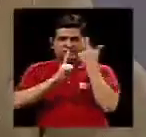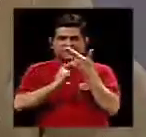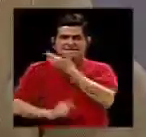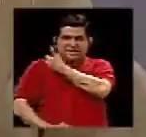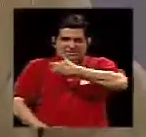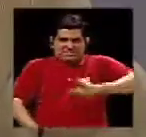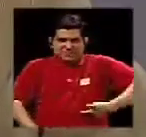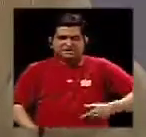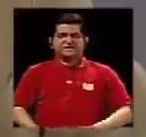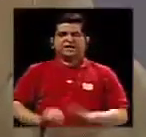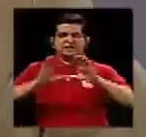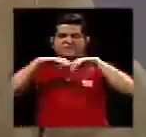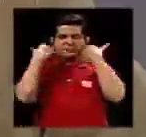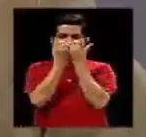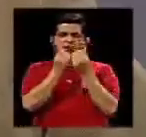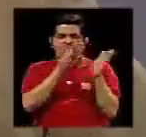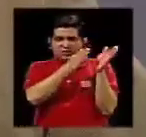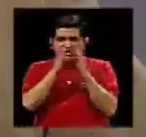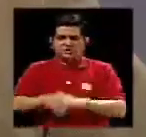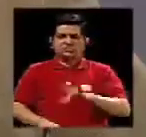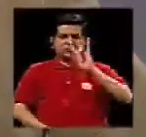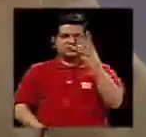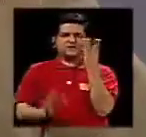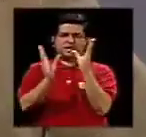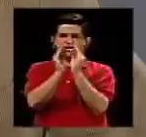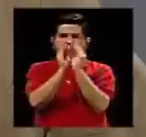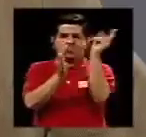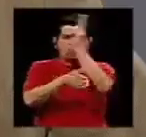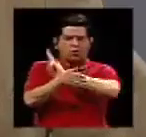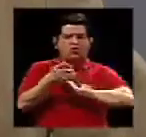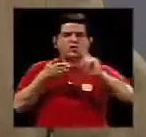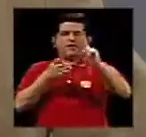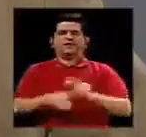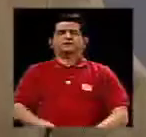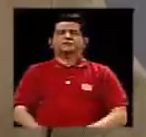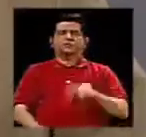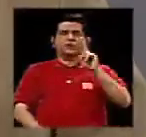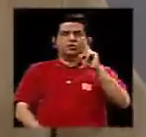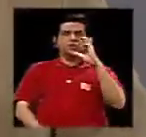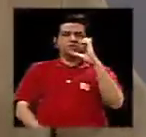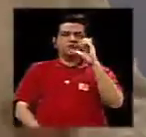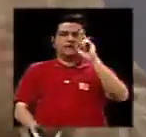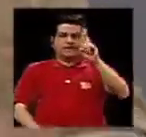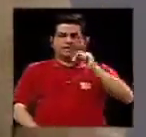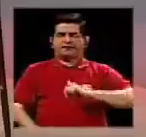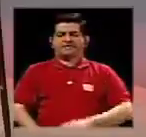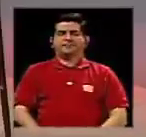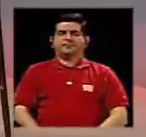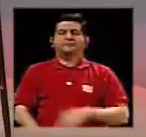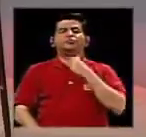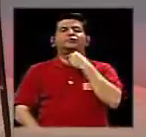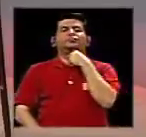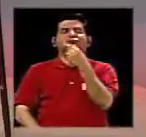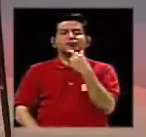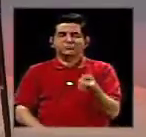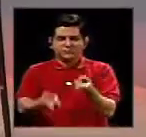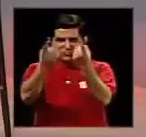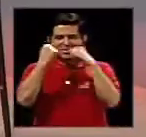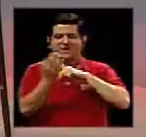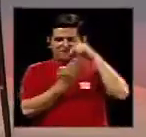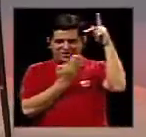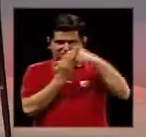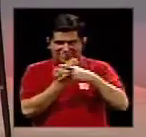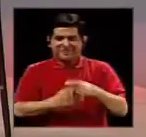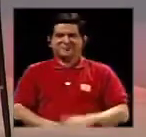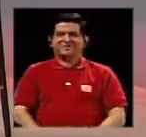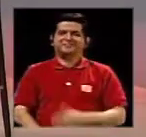comisión organizadora del Séptimo congreso universitario de la Universidad de Costa Rica es un gusto tenerlo aquí en el programa Don